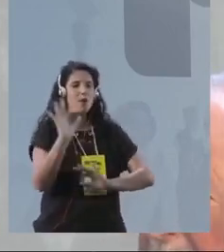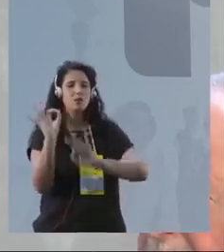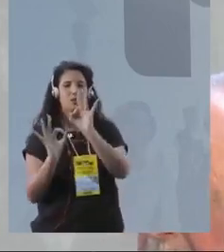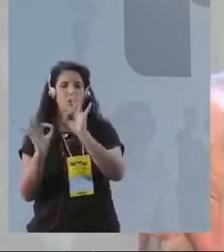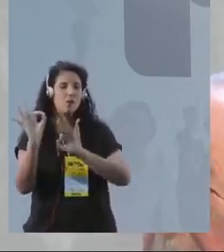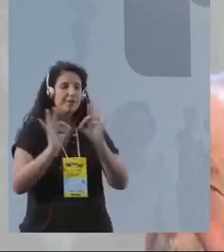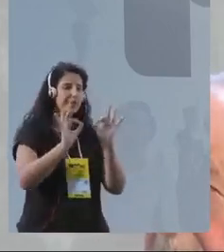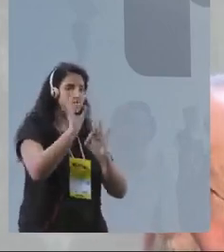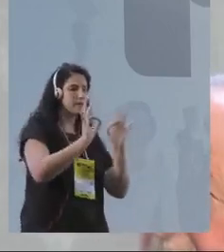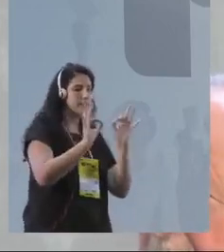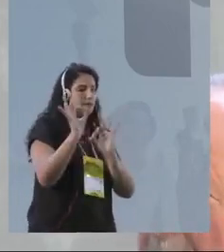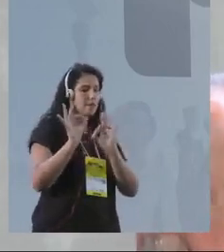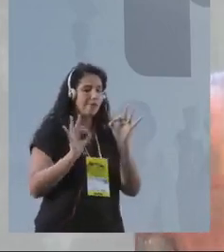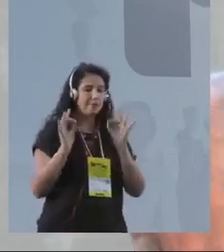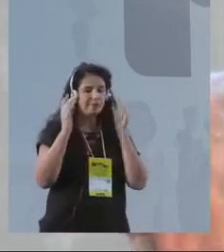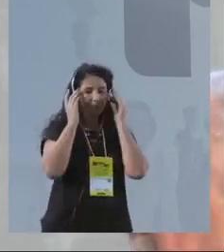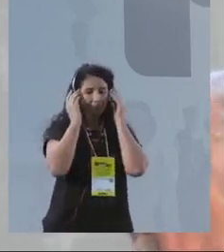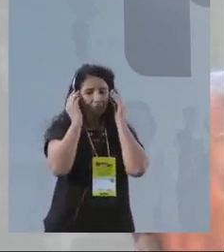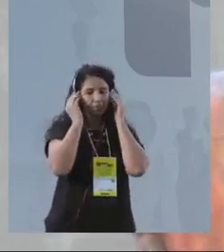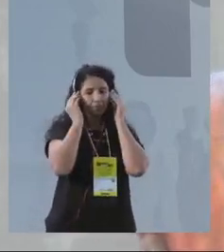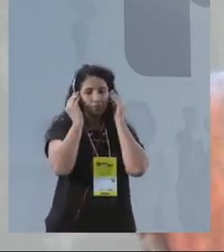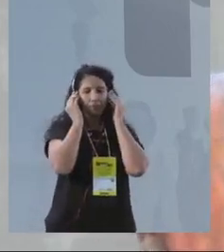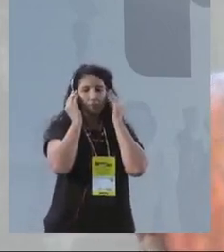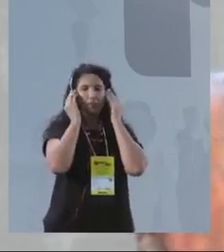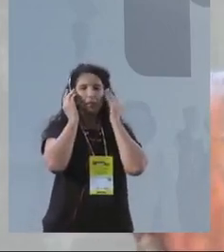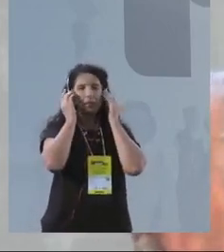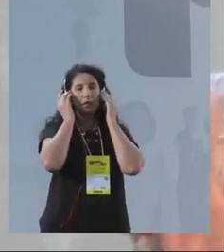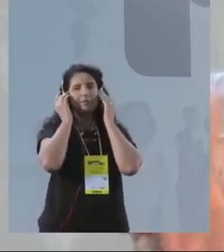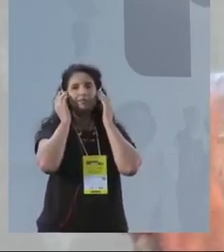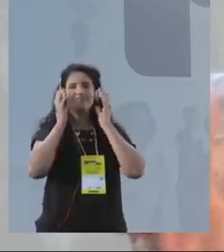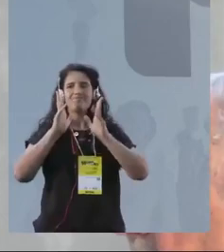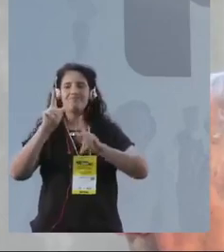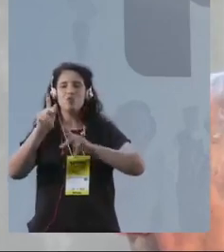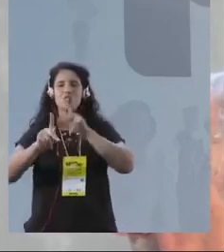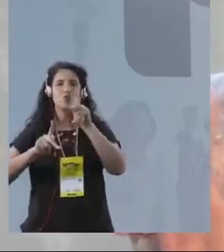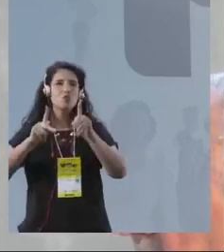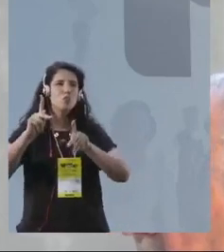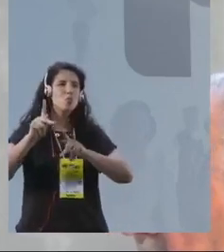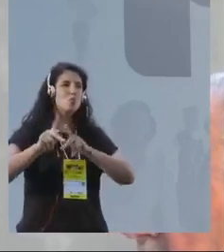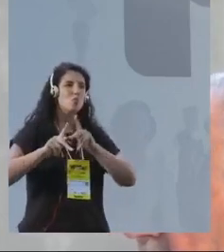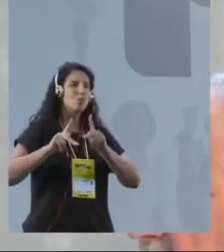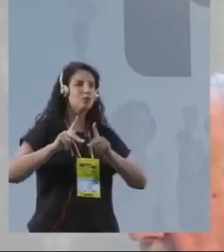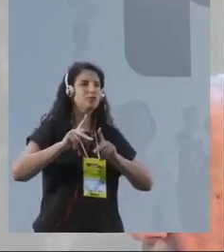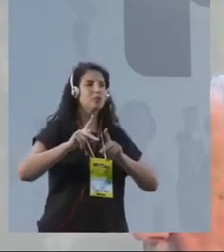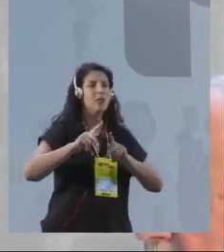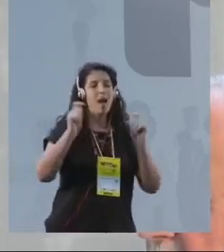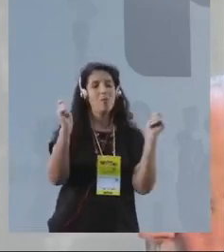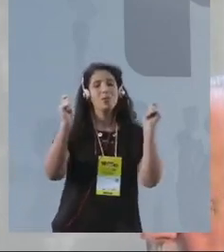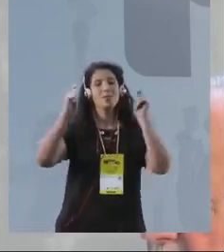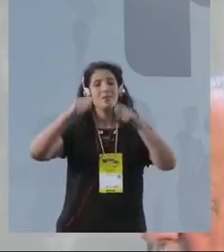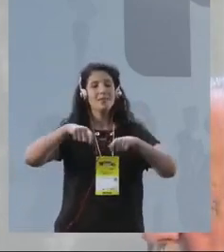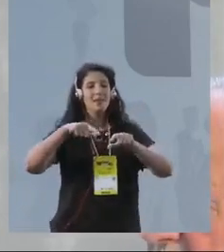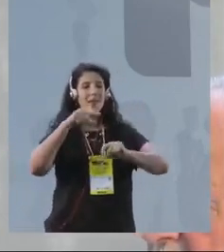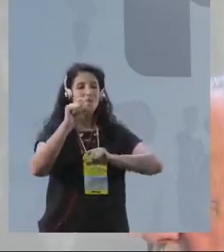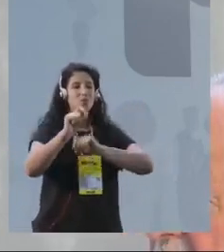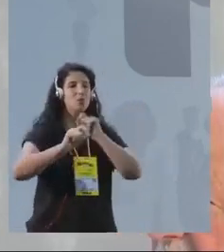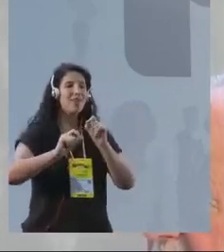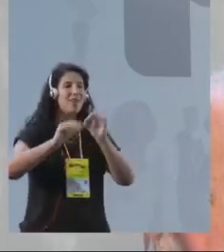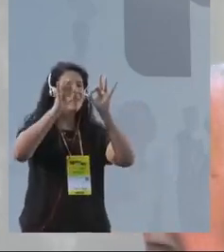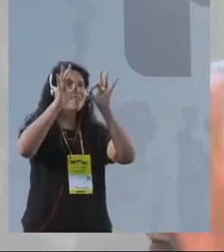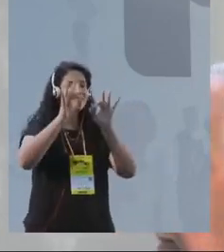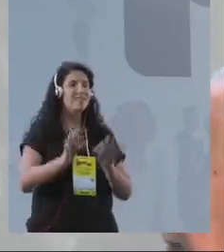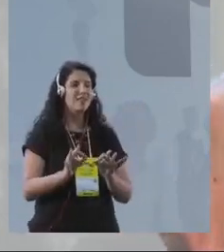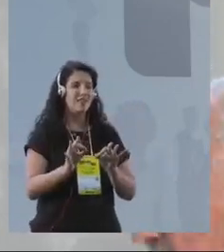organizaciones, de nuestros pueblos, está la posibilidad y la certeza de